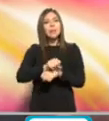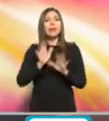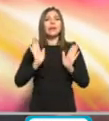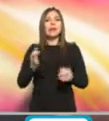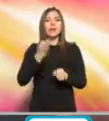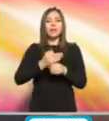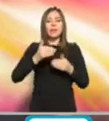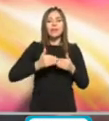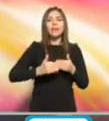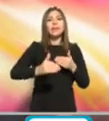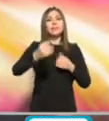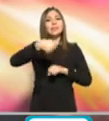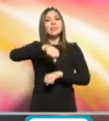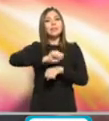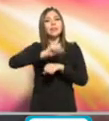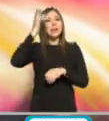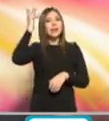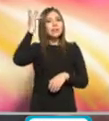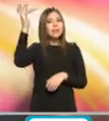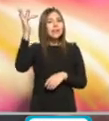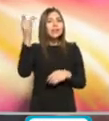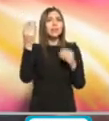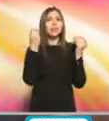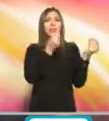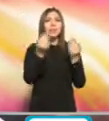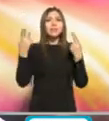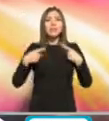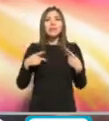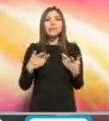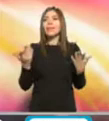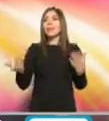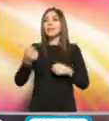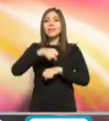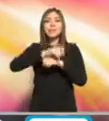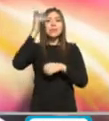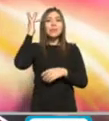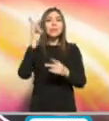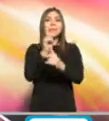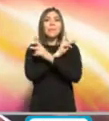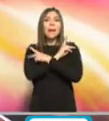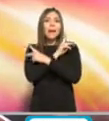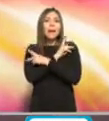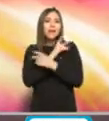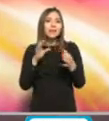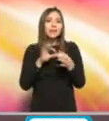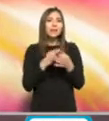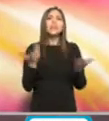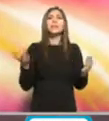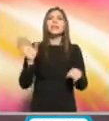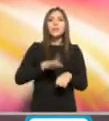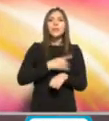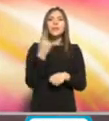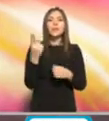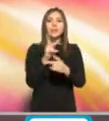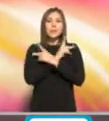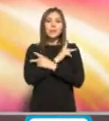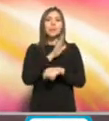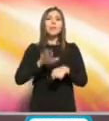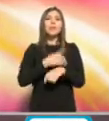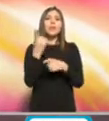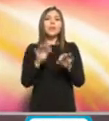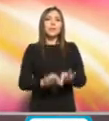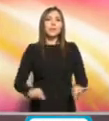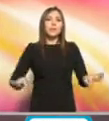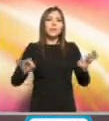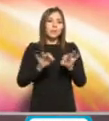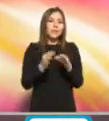Semana Santa, donde, pues mucha gente diría, son vacaciones. Sí. ¿Pero por qué son vacaciones? ¿Por qué es tan importante, no? Oye, Claro. sí,